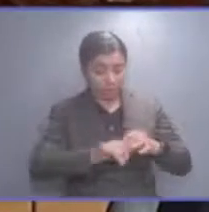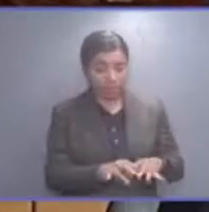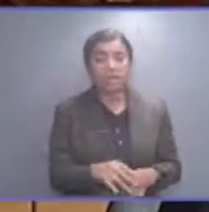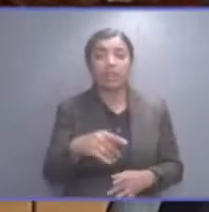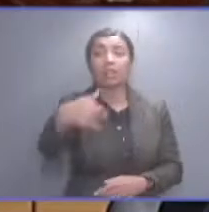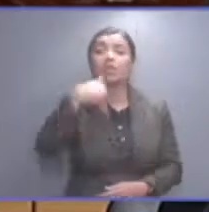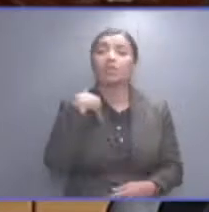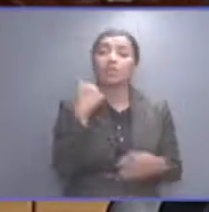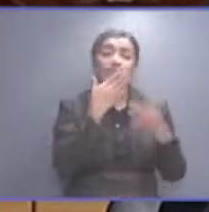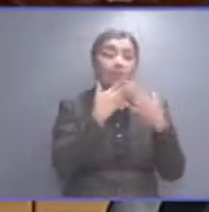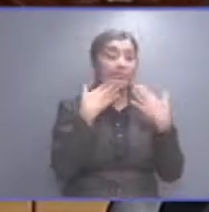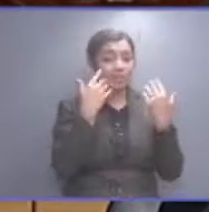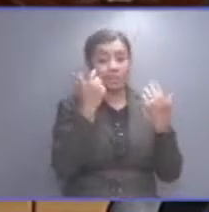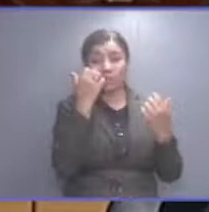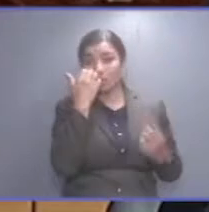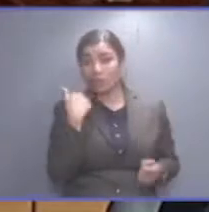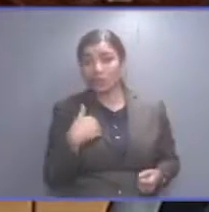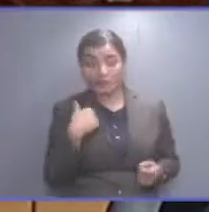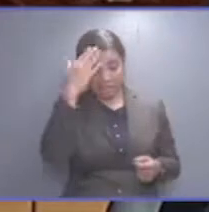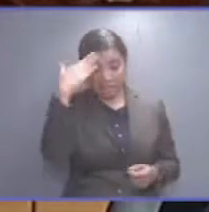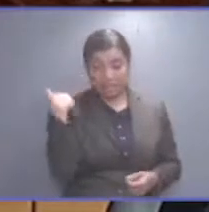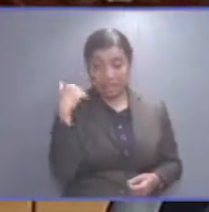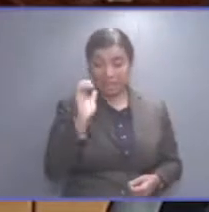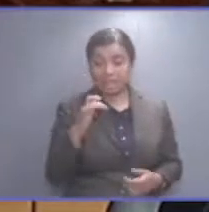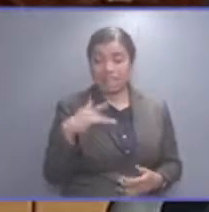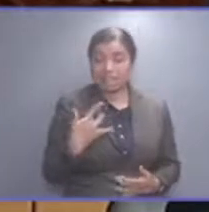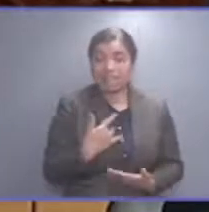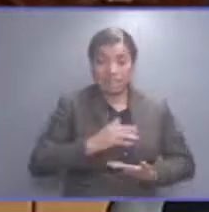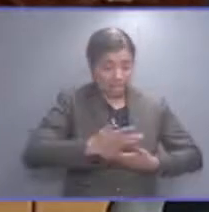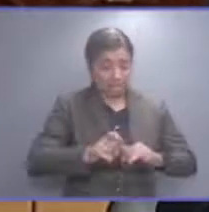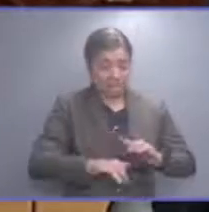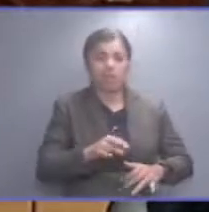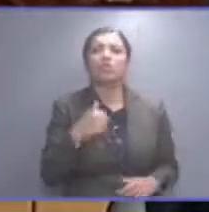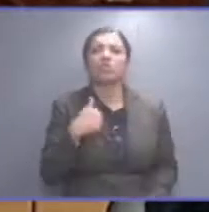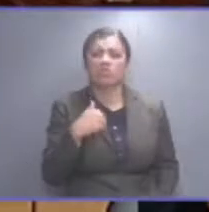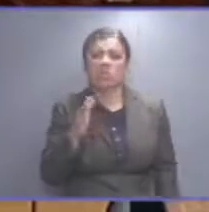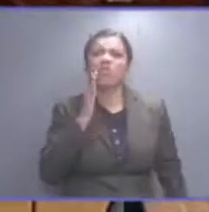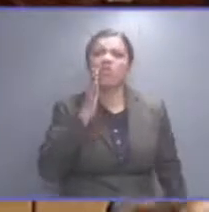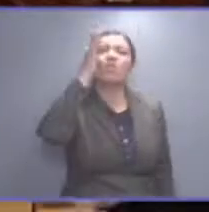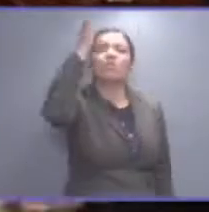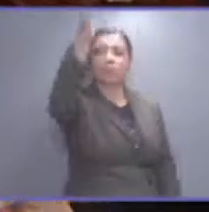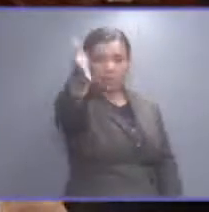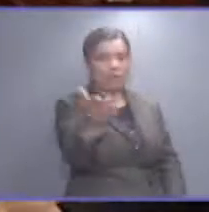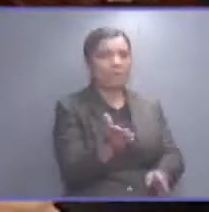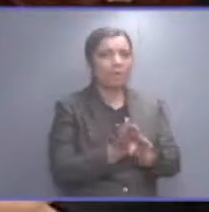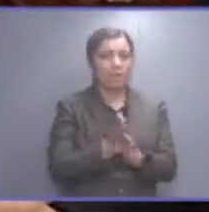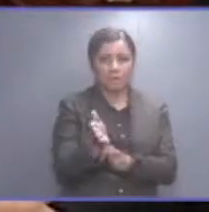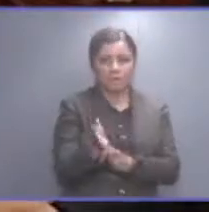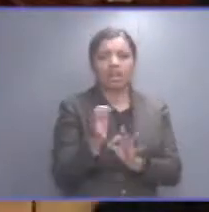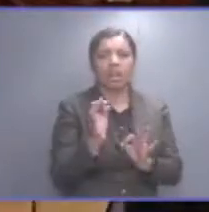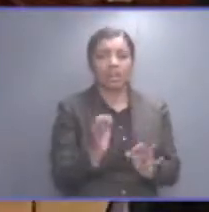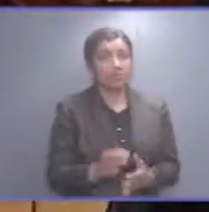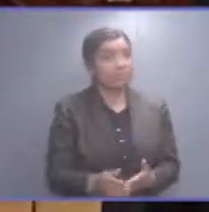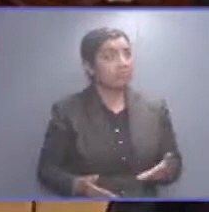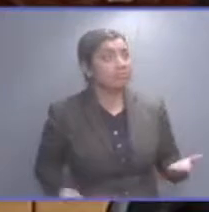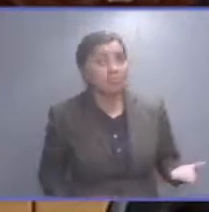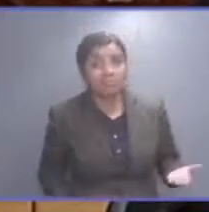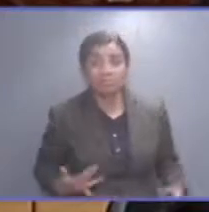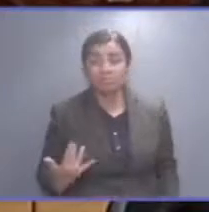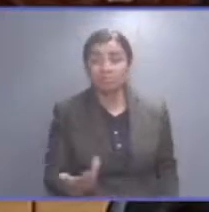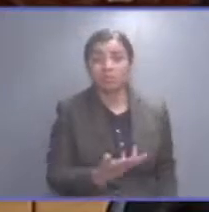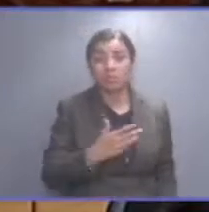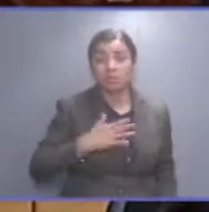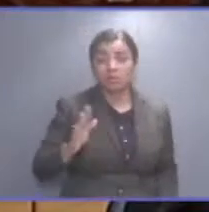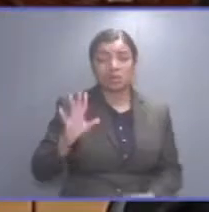que esta niña, por medio de esa computadora, se sienta motivada y diga que va a ser una futura profesional. Cuando nosotros negamos